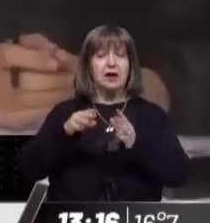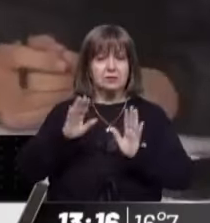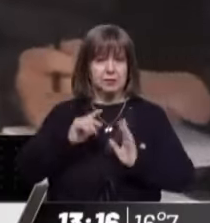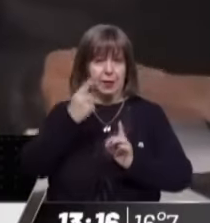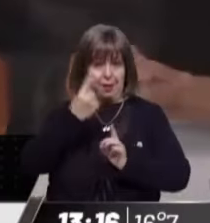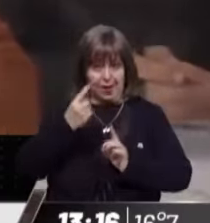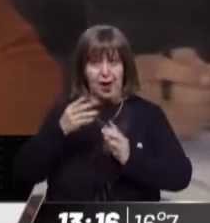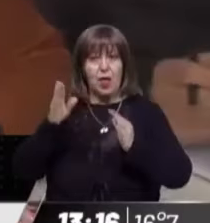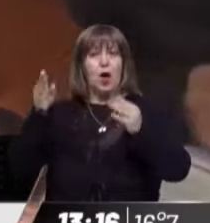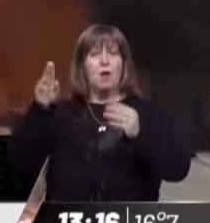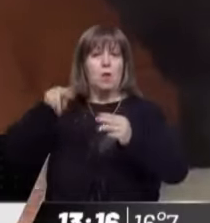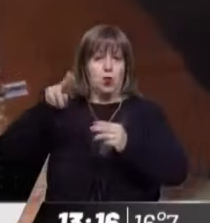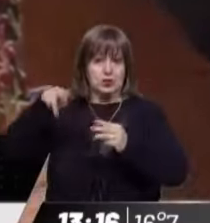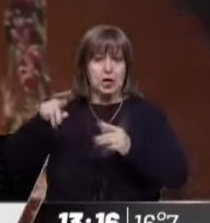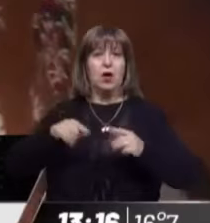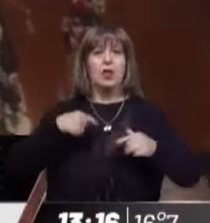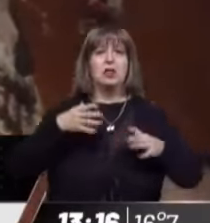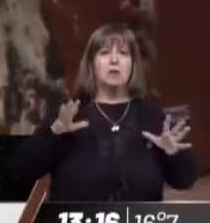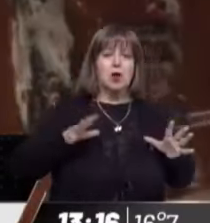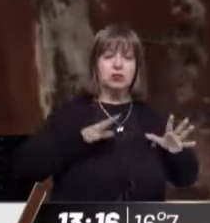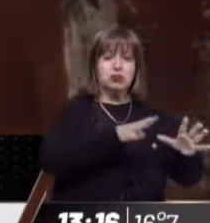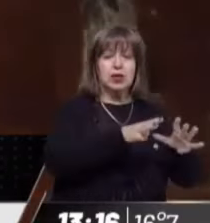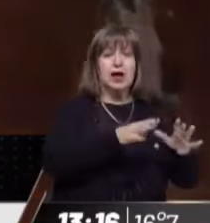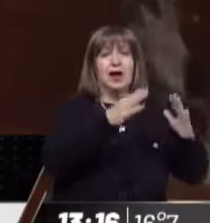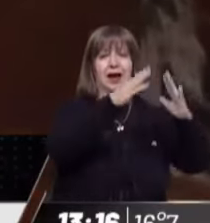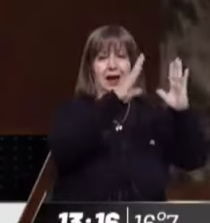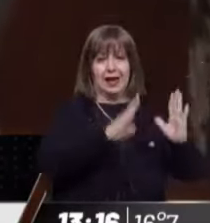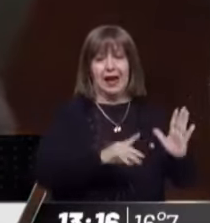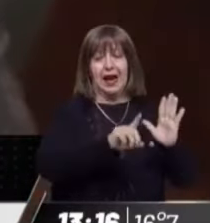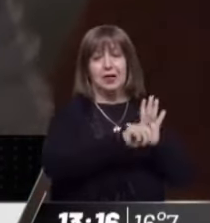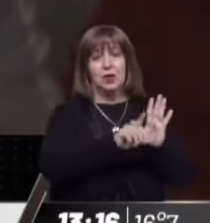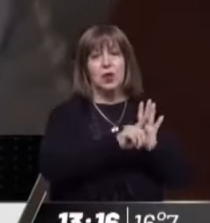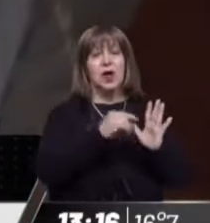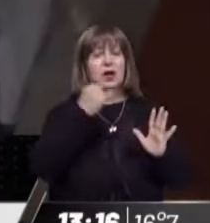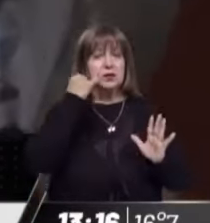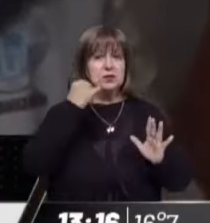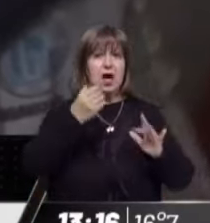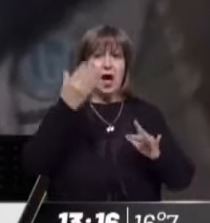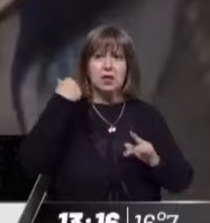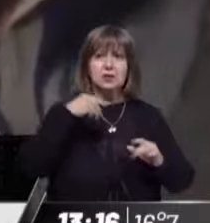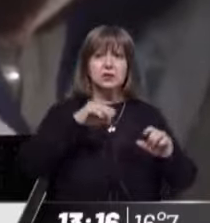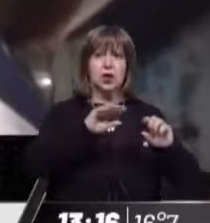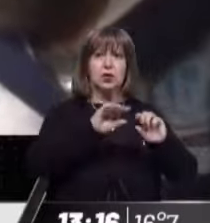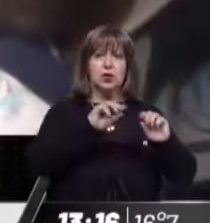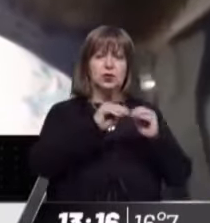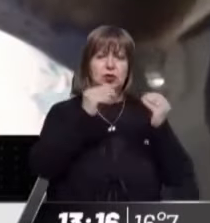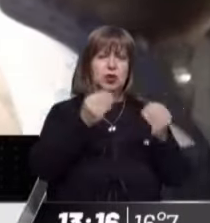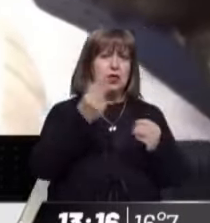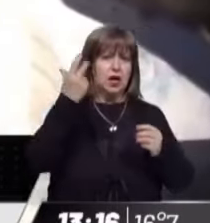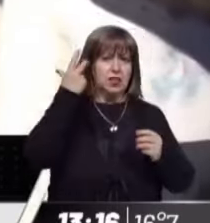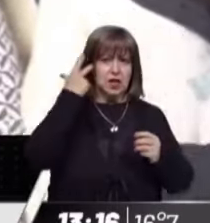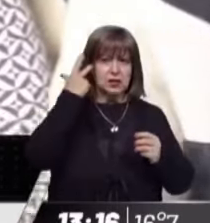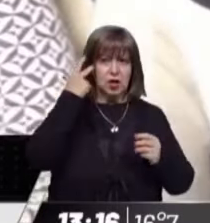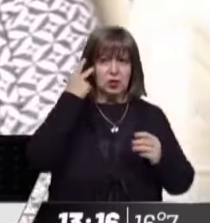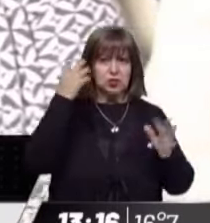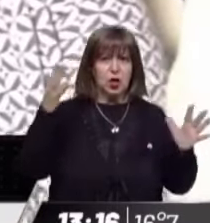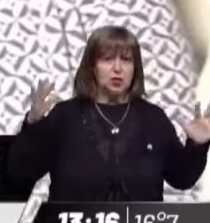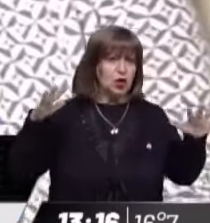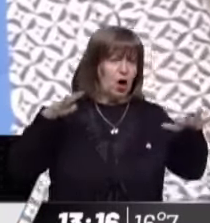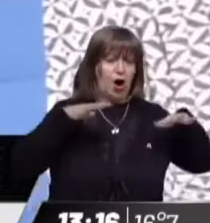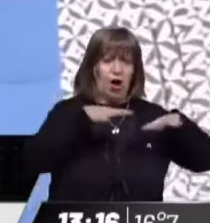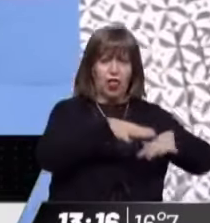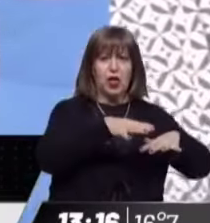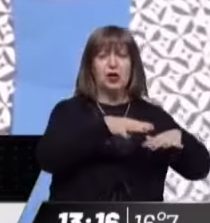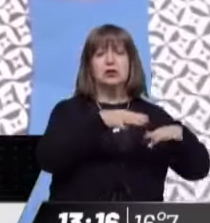en la legislatura, la sociedad completa, ¿no? Movilizamos a las 18, como lo hemos hecho en las últimas medidas, como lo hicimos el 24, directamente hacemos concentración